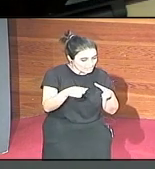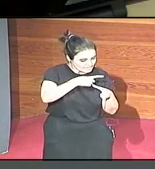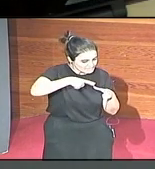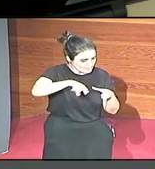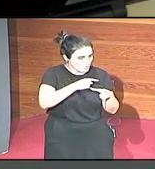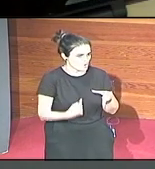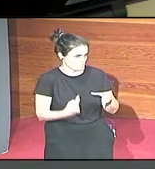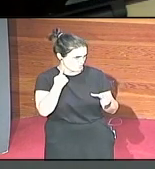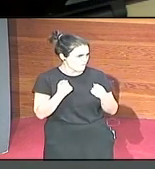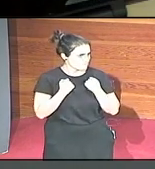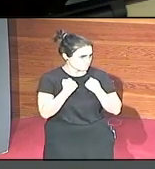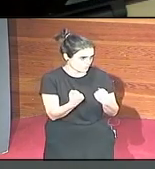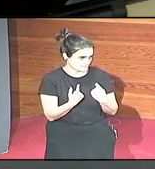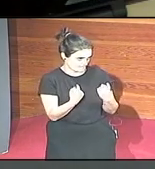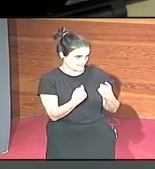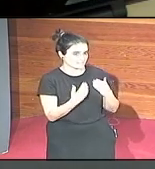similar. Muchas gracias.